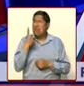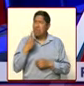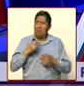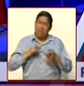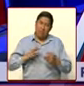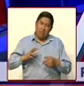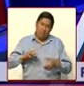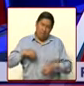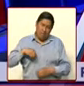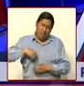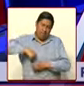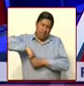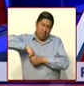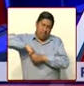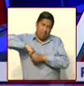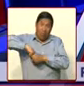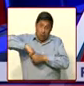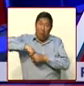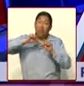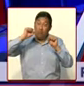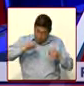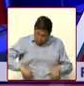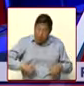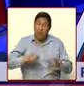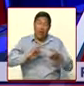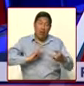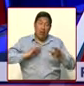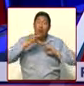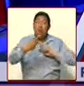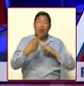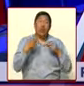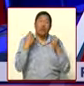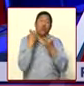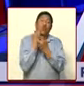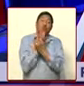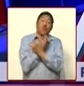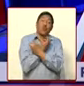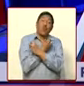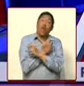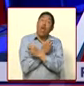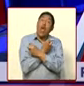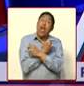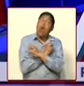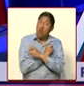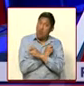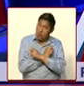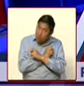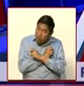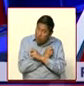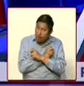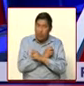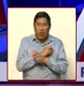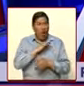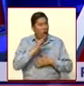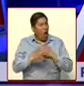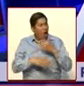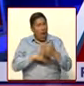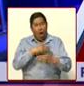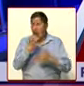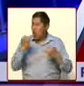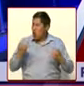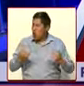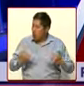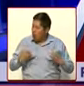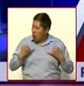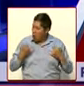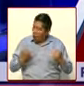prótesis, pero hay esperanza de incluso tener este hueso y poder caminar nuevamente. Imagínense todo lo que ha debido atravesar esta joven con